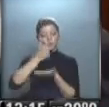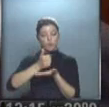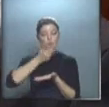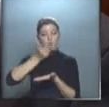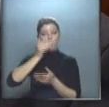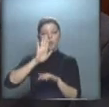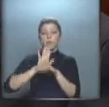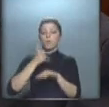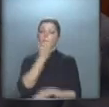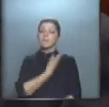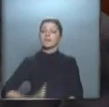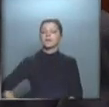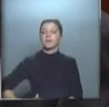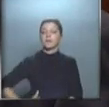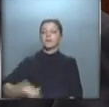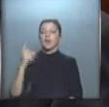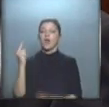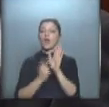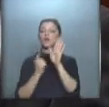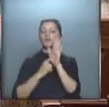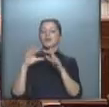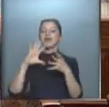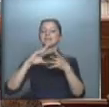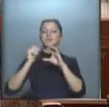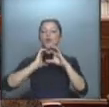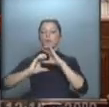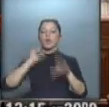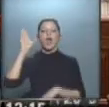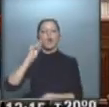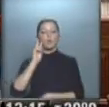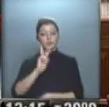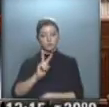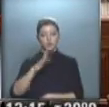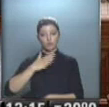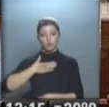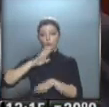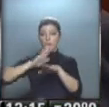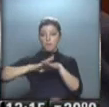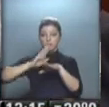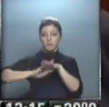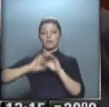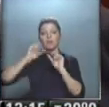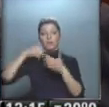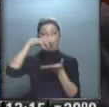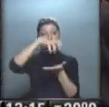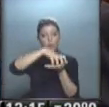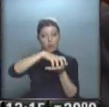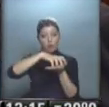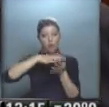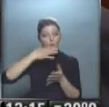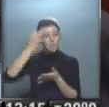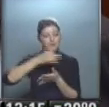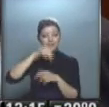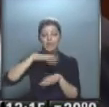como Presidente de la Autoridad Federal de Servicios de Comunicación Audiovisual, por lo tanto como responsable del órgano de aplicación que tiene a